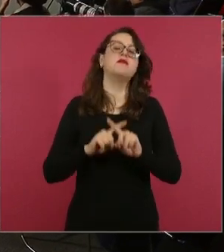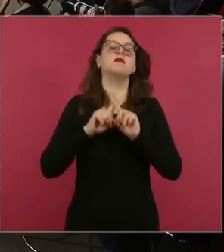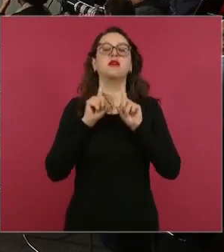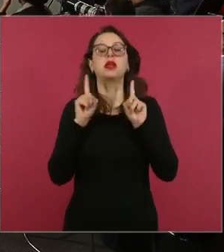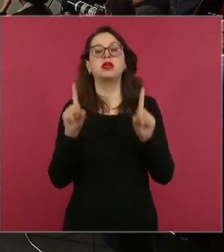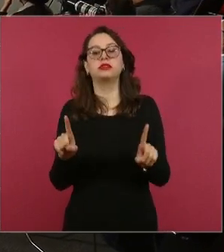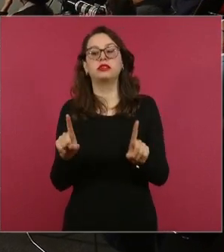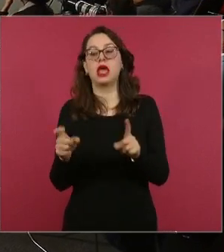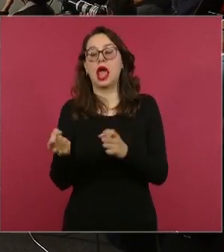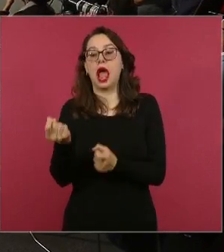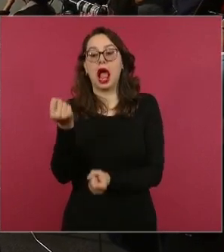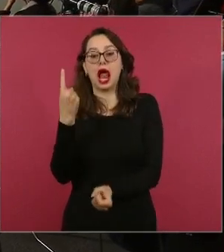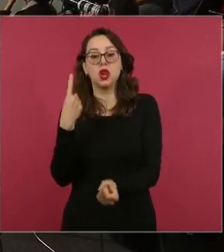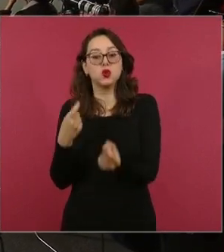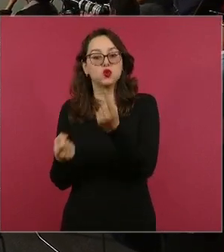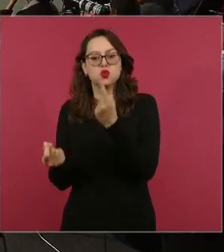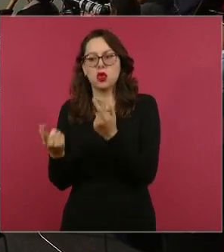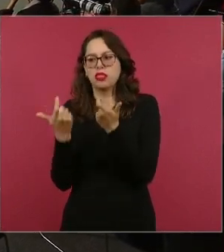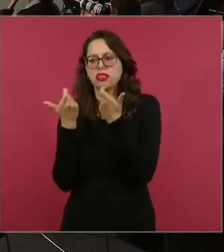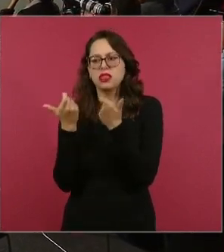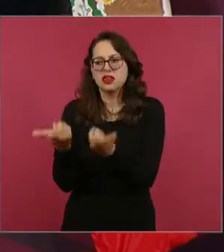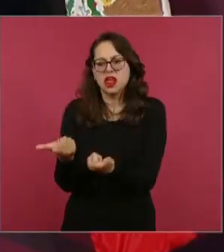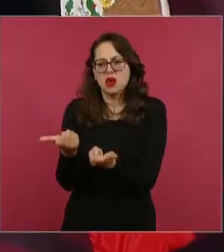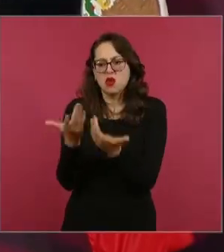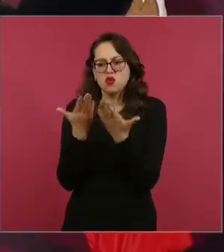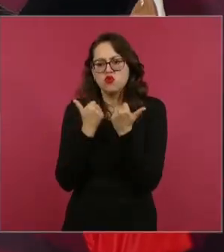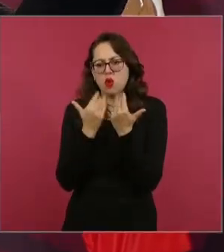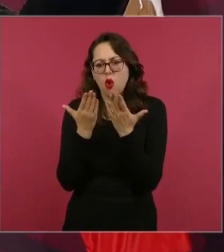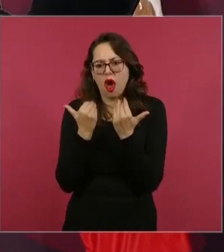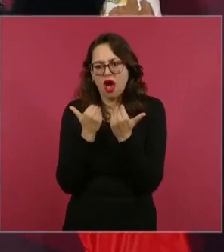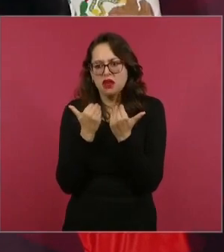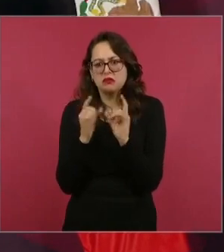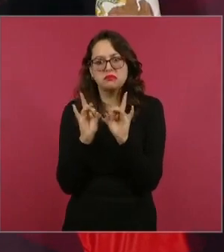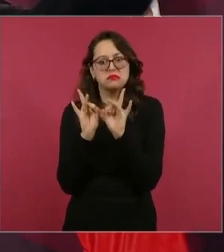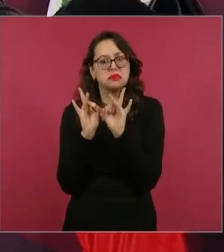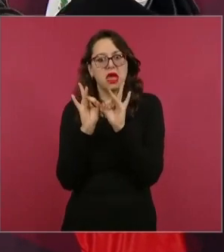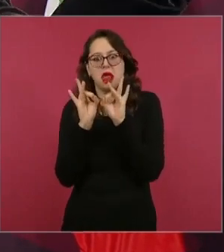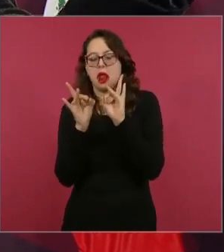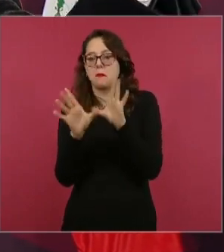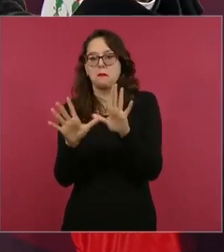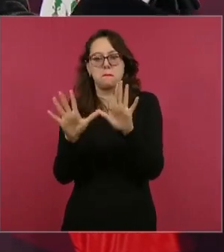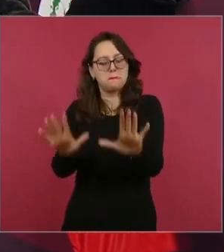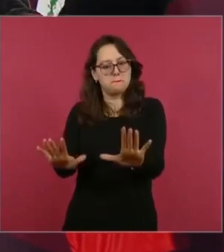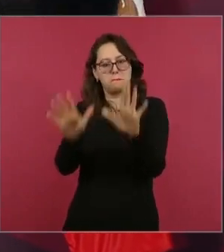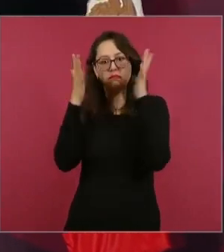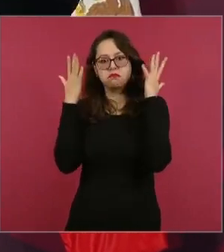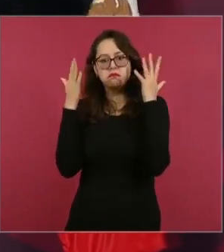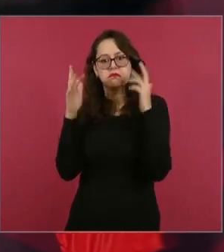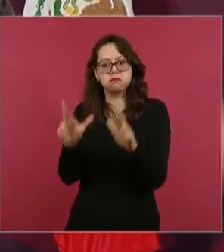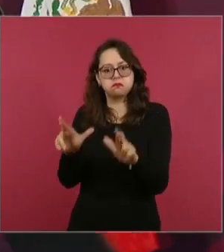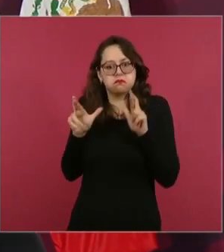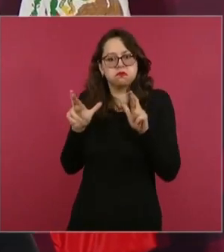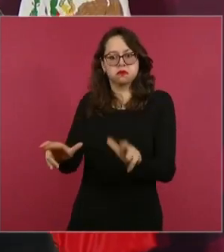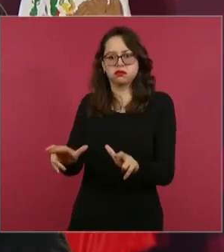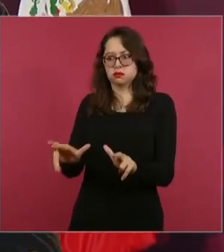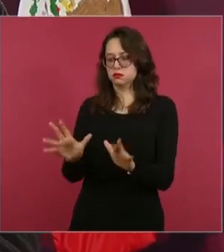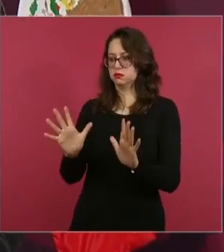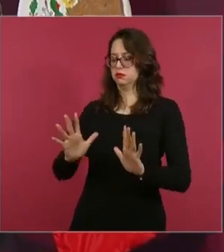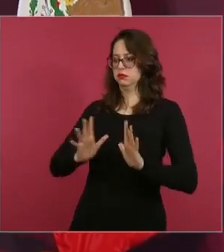y se hacen inmensamente ricos al Amparo del poder público de la noche a la mañana y